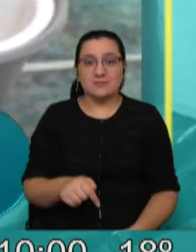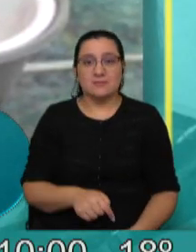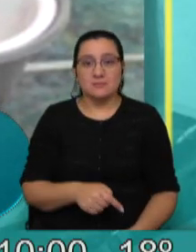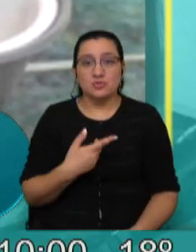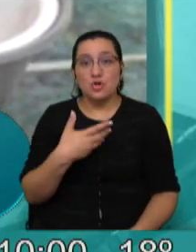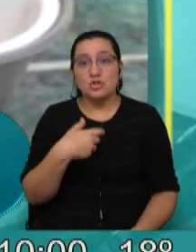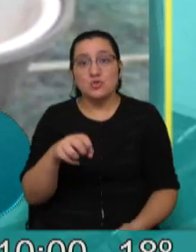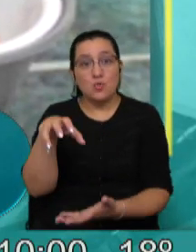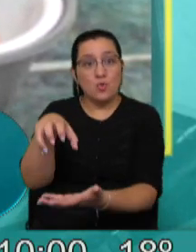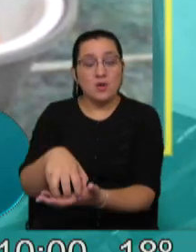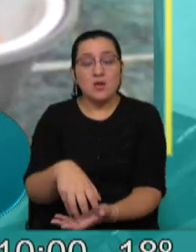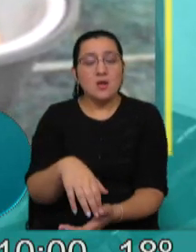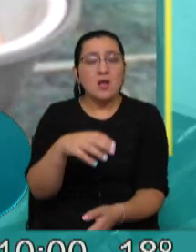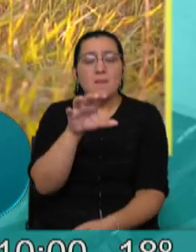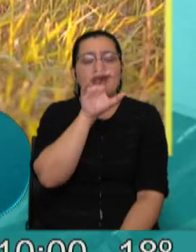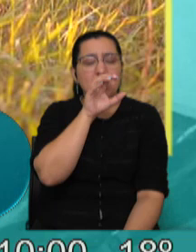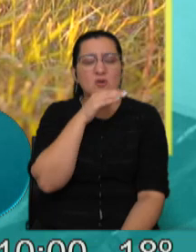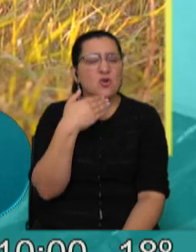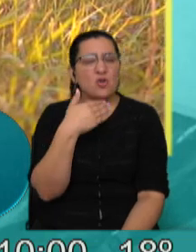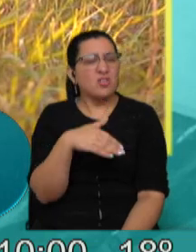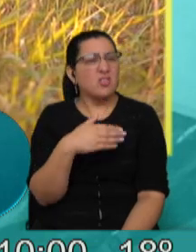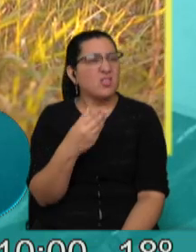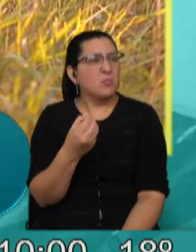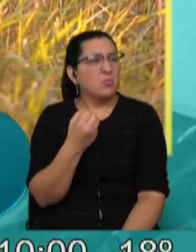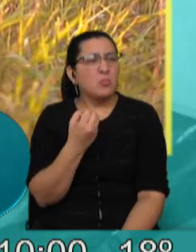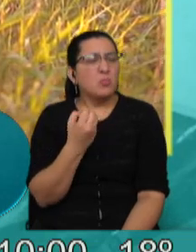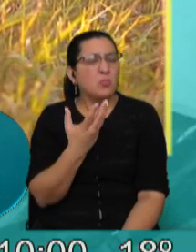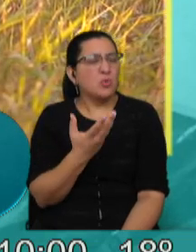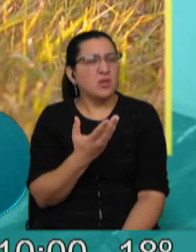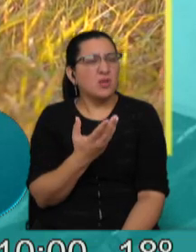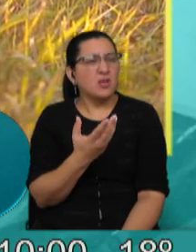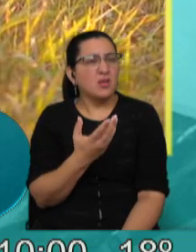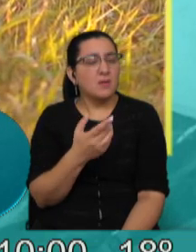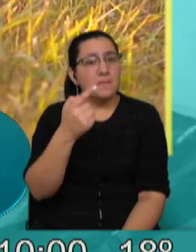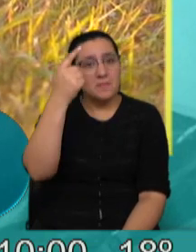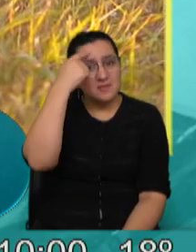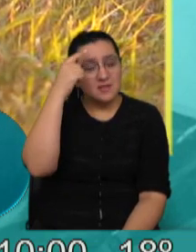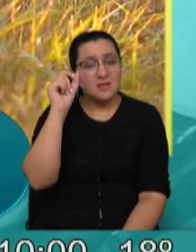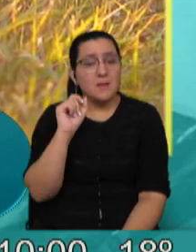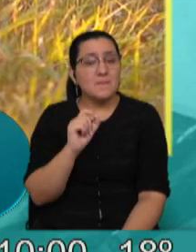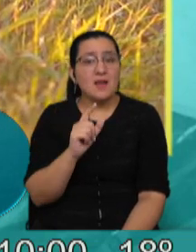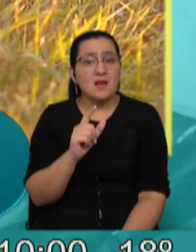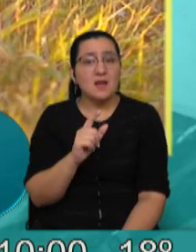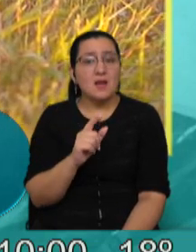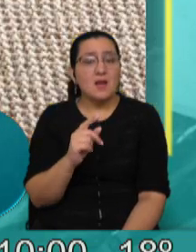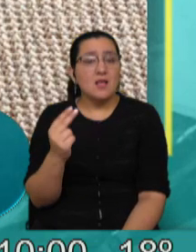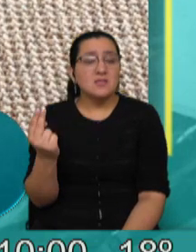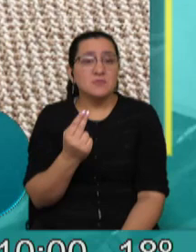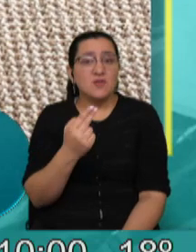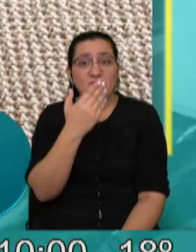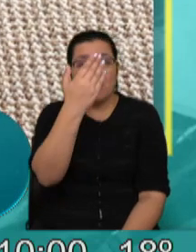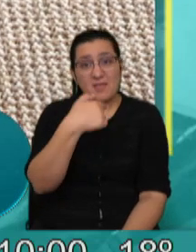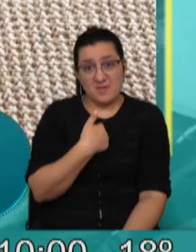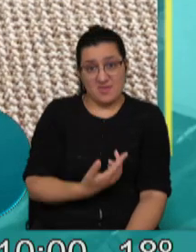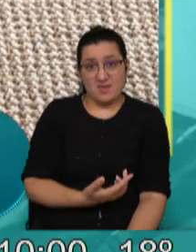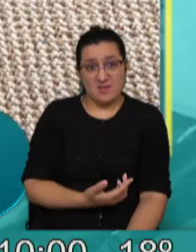a un lugar X, el perro no entiende que está mal el lugar, entiende que no puede orinar enfrente mío, lo cual después es